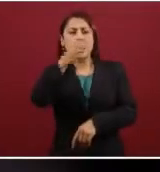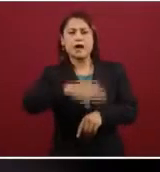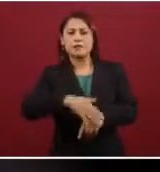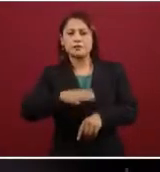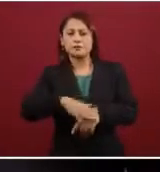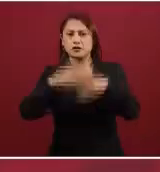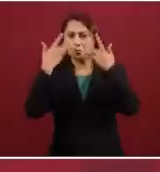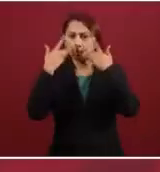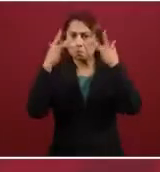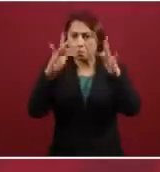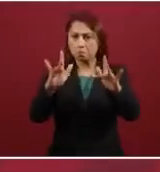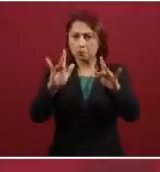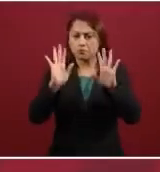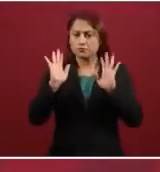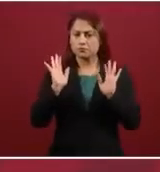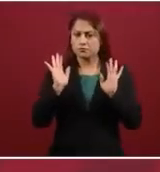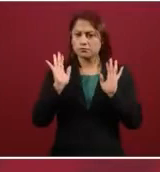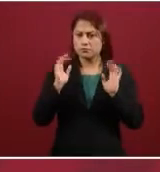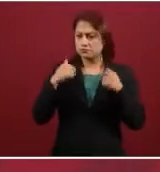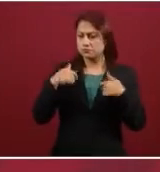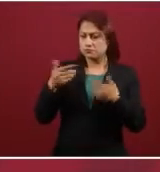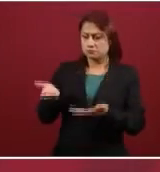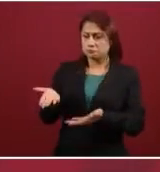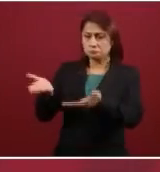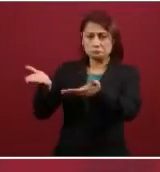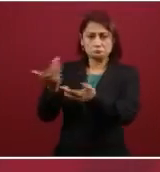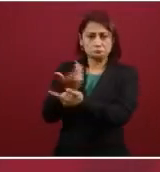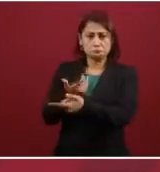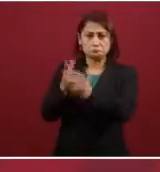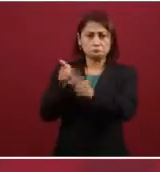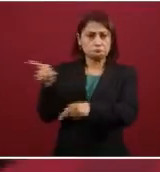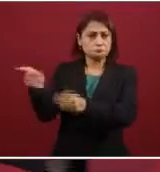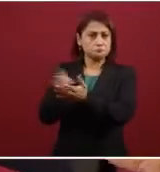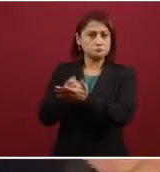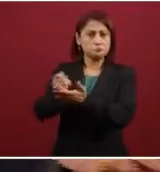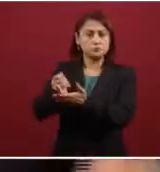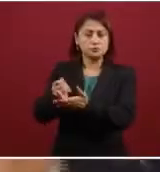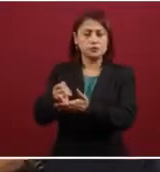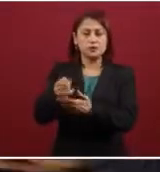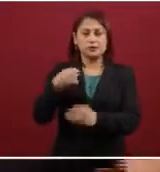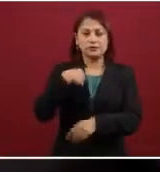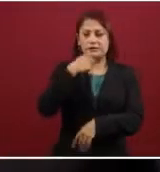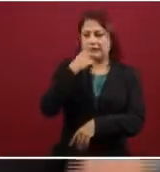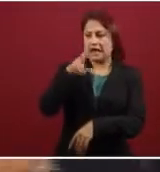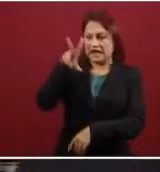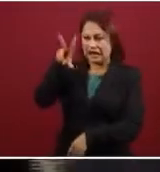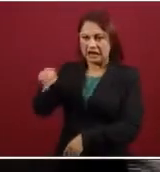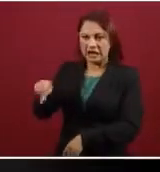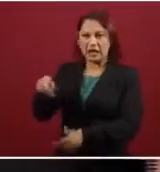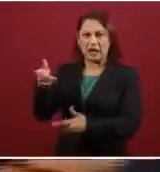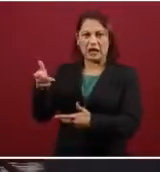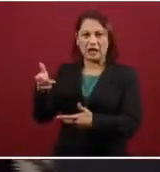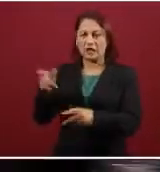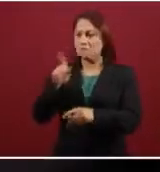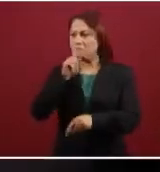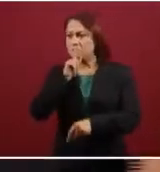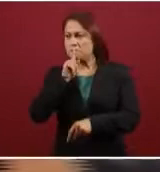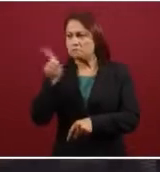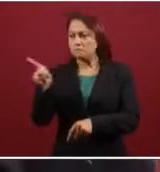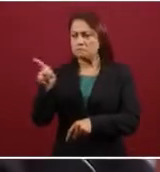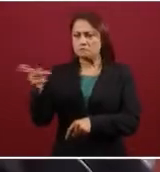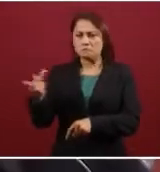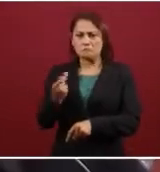Yo lo dejé en libertad, no le dije no des a conocer la renuncia, no la hagas